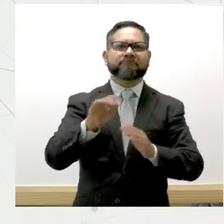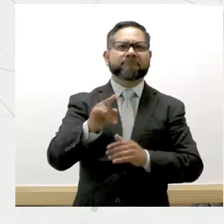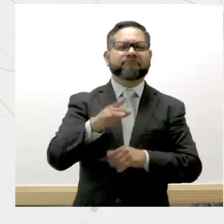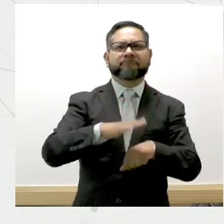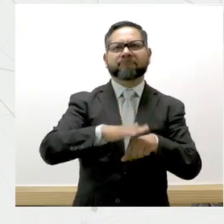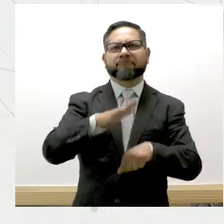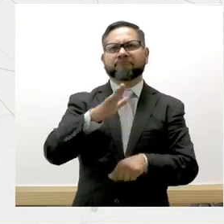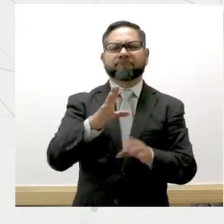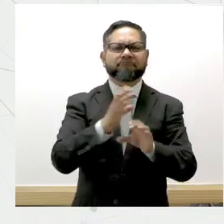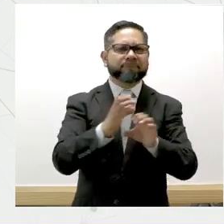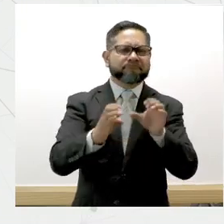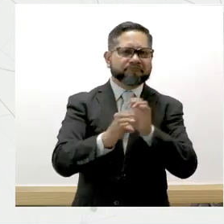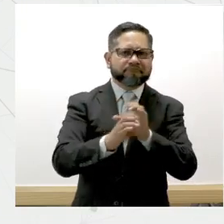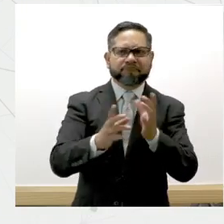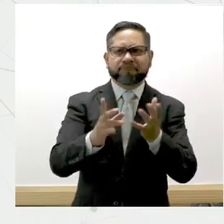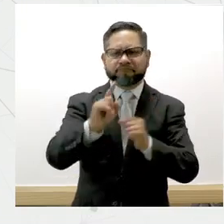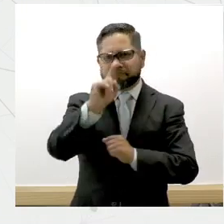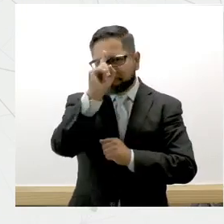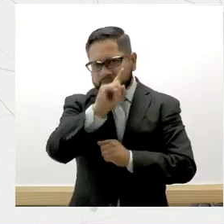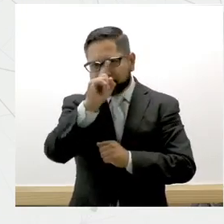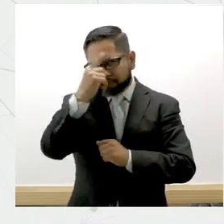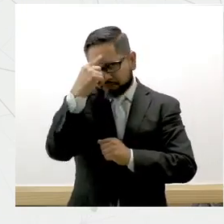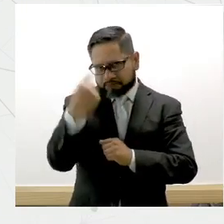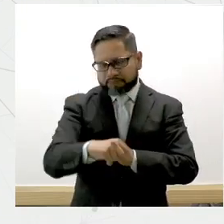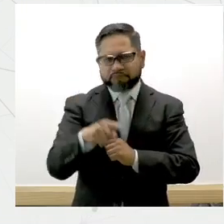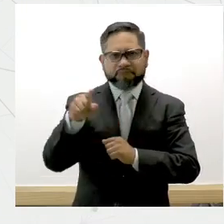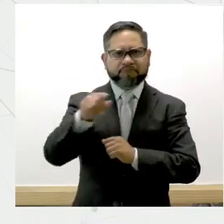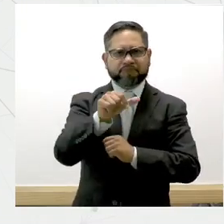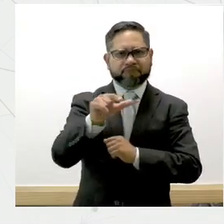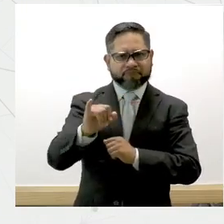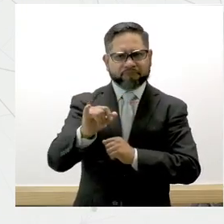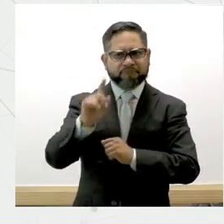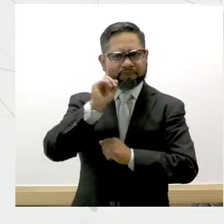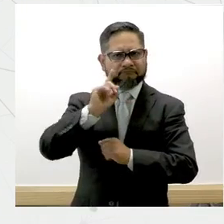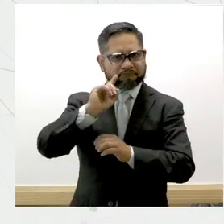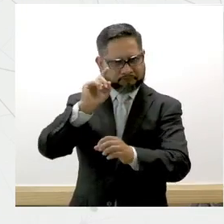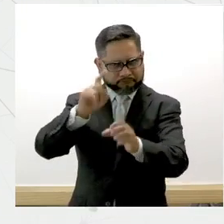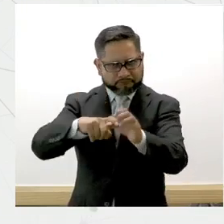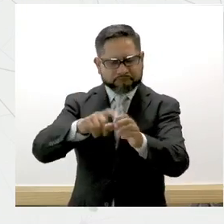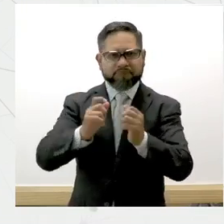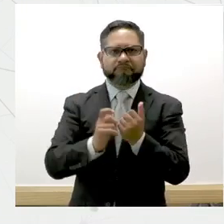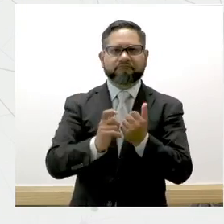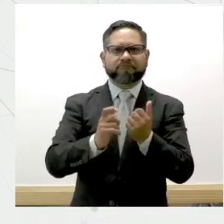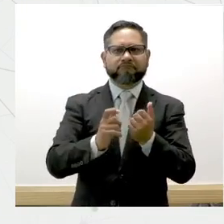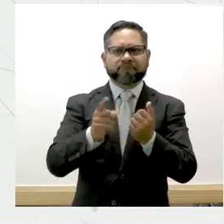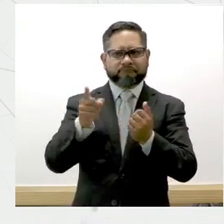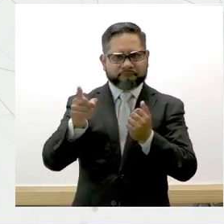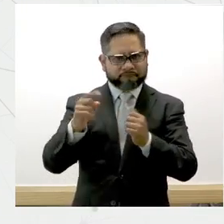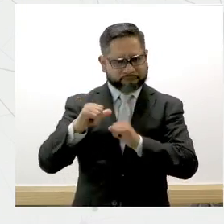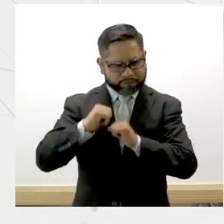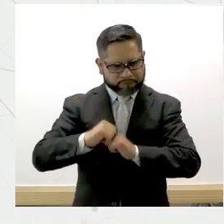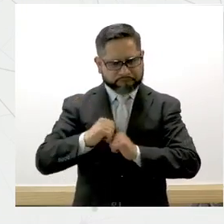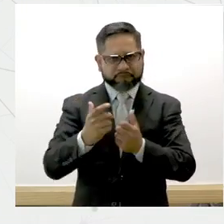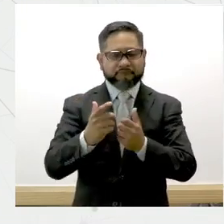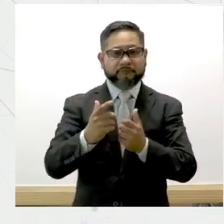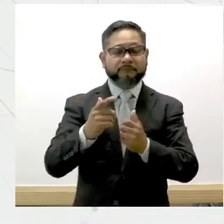¿no? Pues unas recomendaciones. Yo creo que es muy importante que contemos con un marco. La